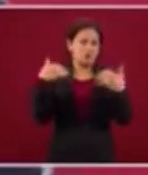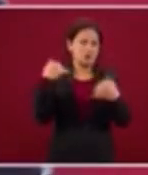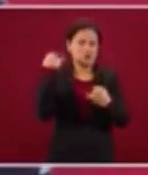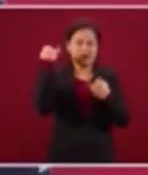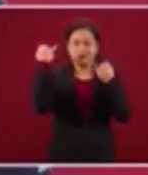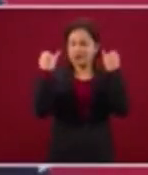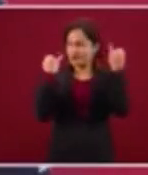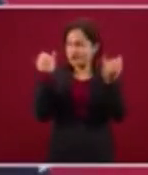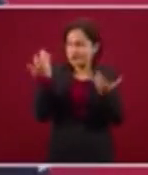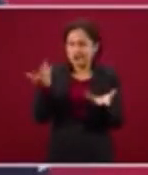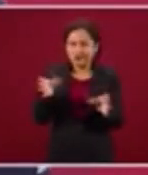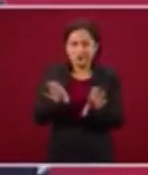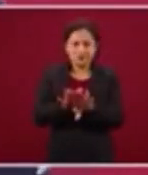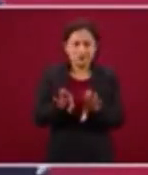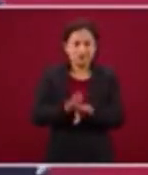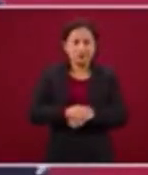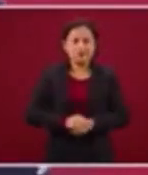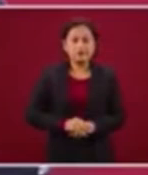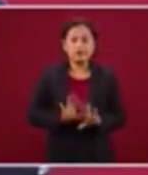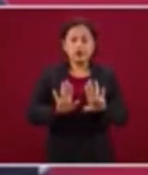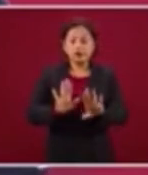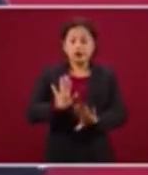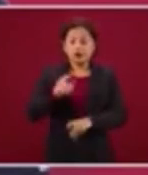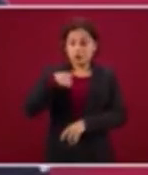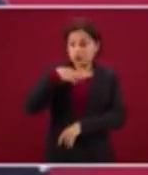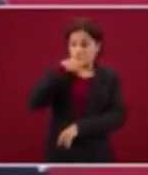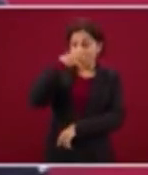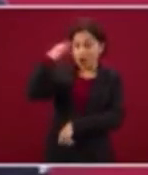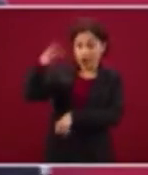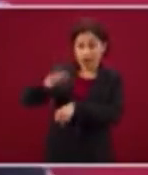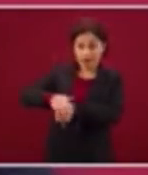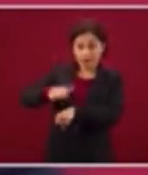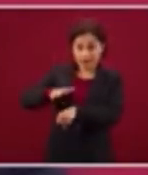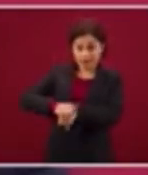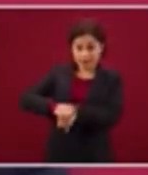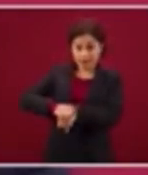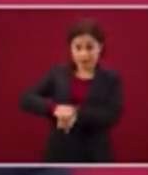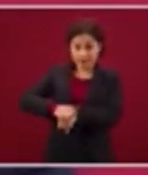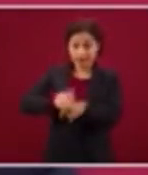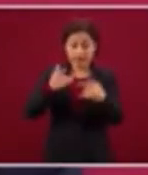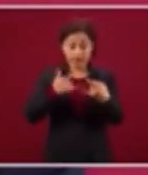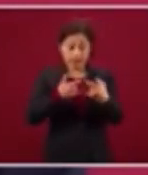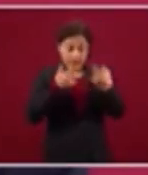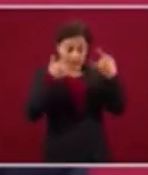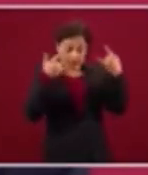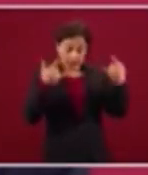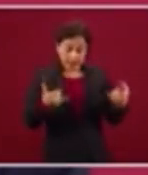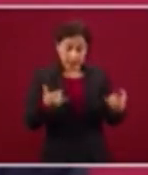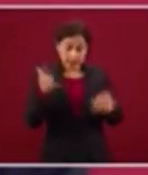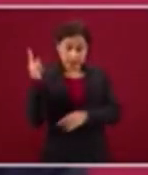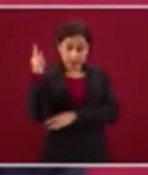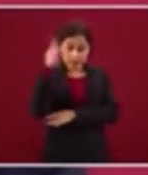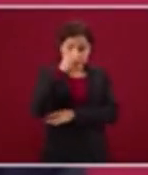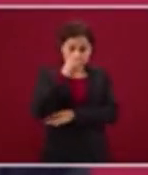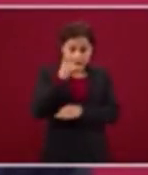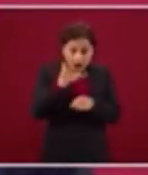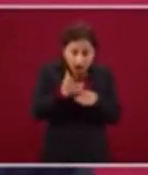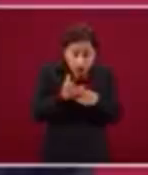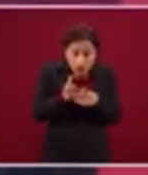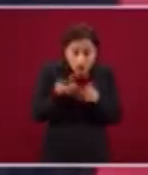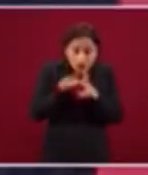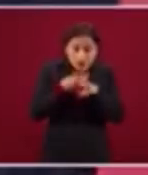nada más que tomen en cuenta que esta historia no comienza ahora que